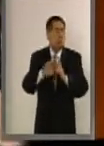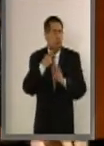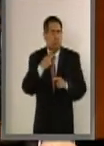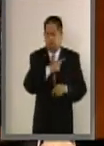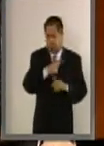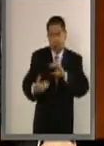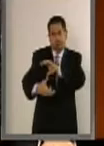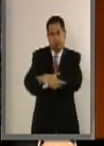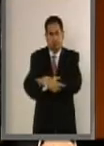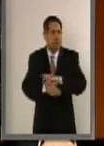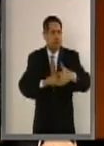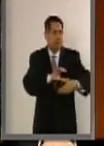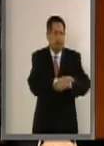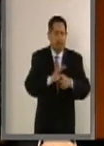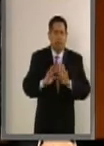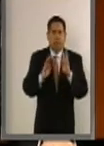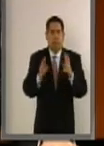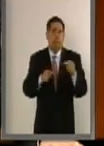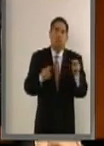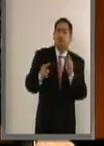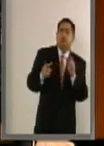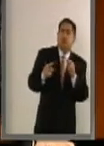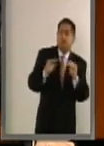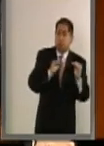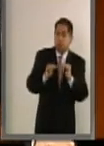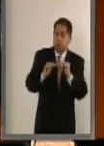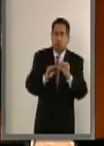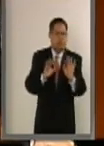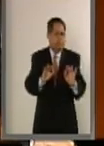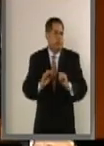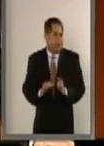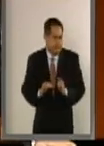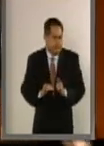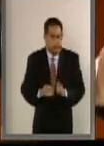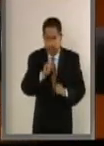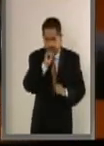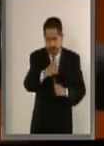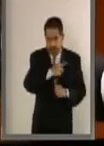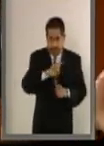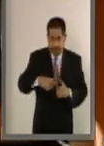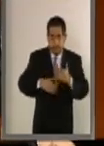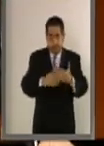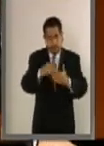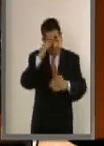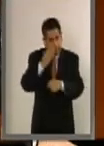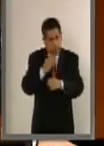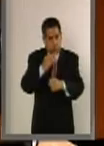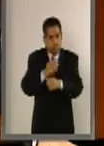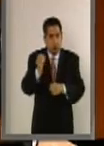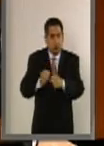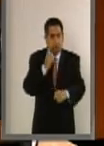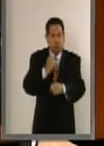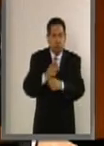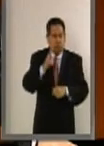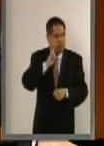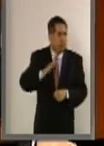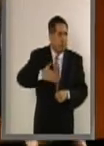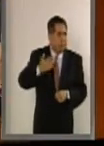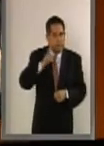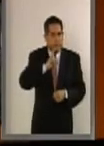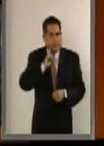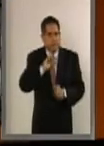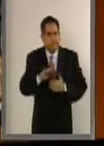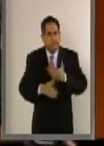más aceptados por nuestra sociedad. Tenemos que ir ante esta oportunidad y ya que haremos la